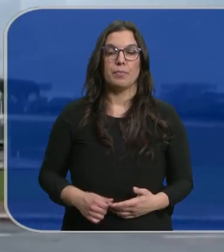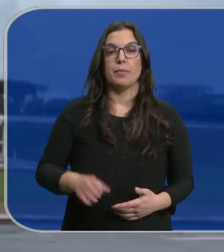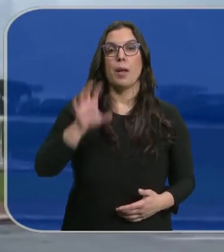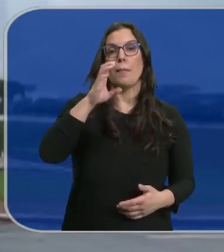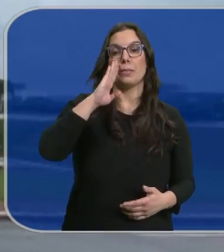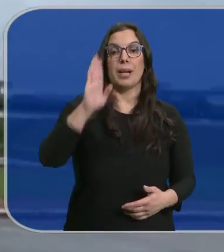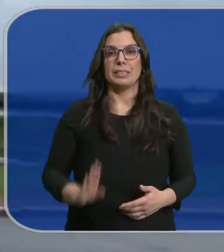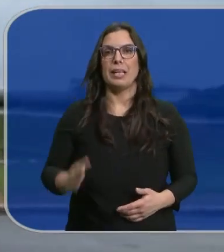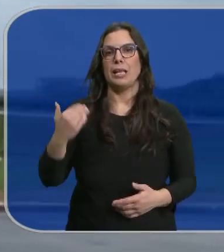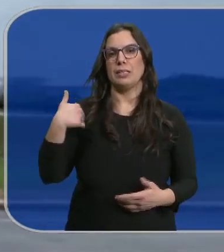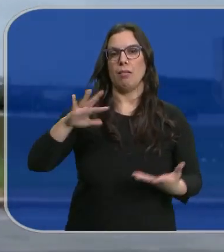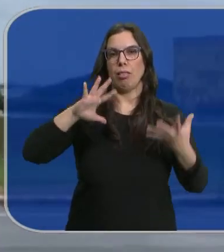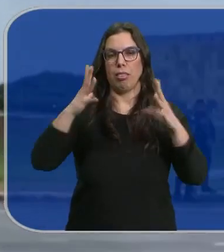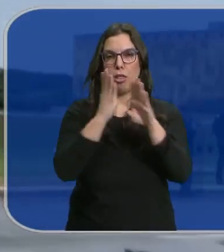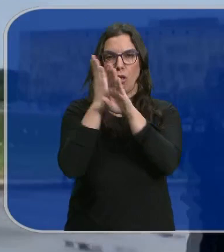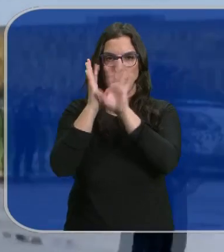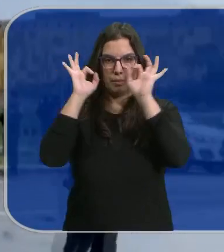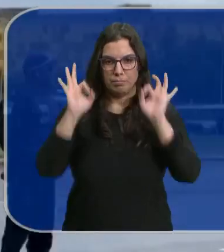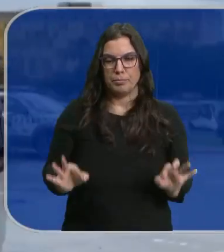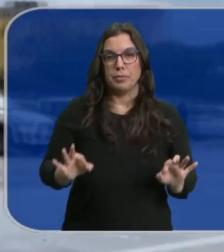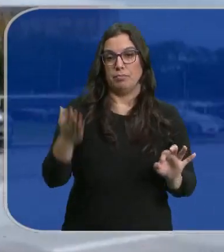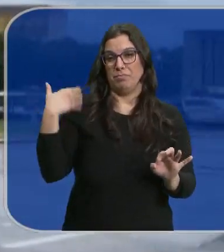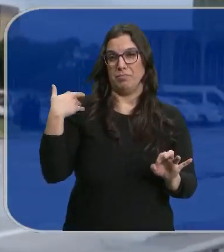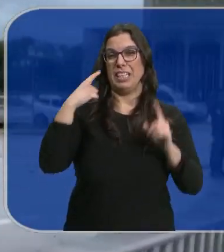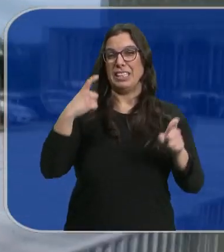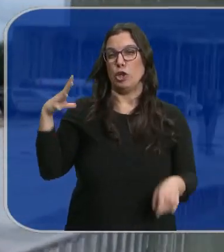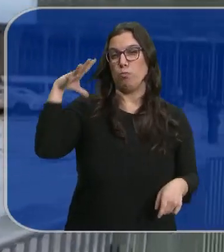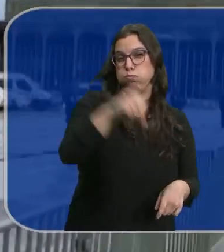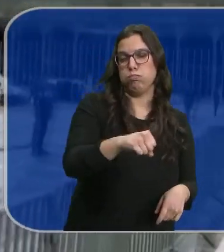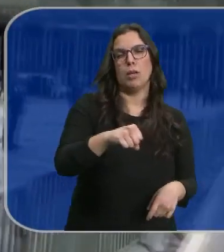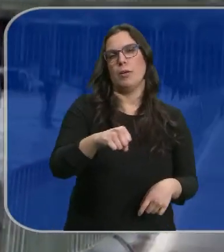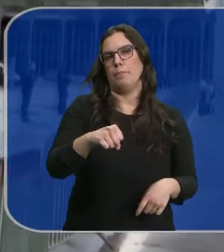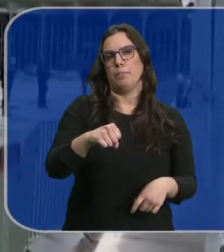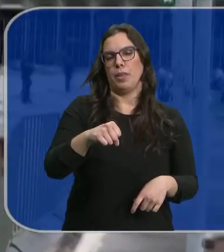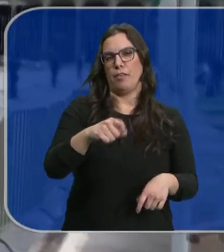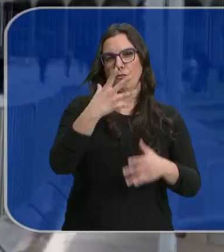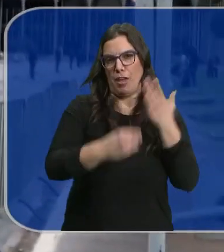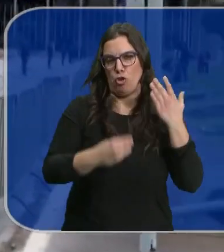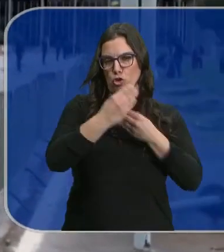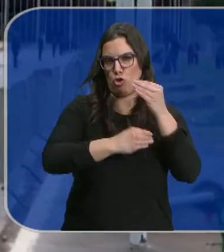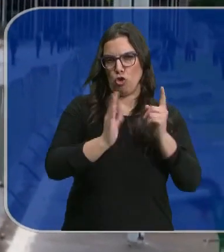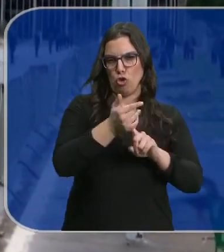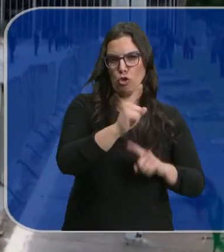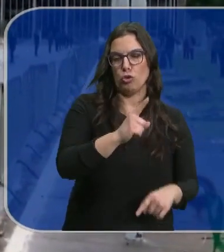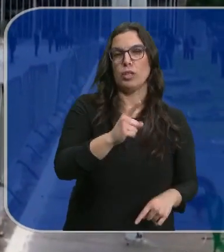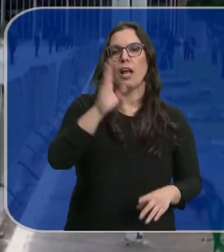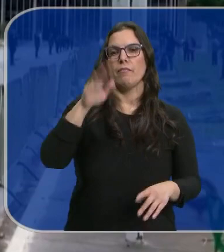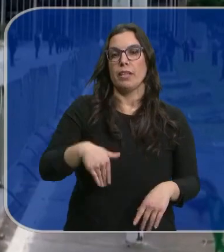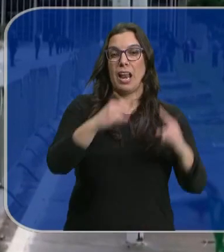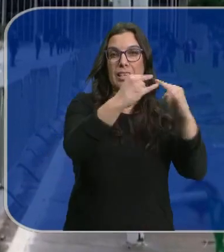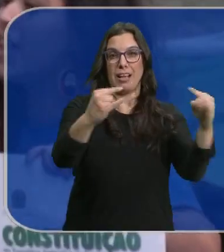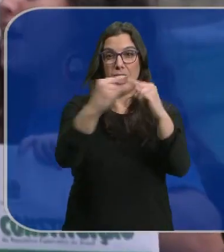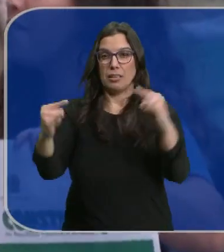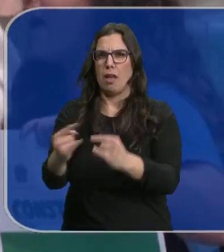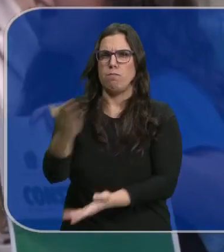Brasil restablece el orden después del fallido intento de golpe de Estado de los bolsonaristas. Por orden judicial se ha puesto fin a los asentamientos ante